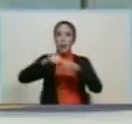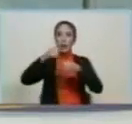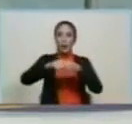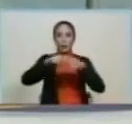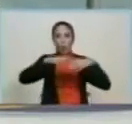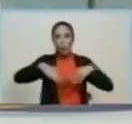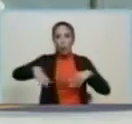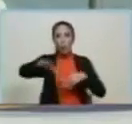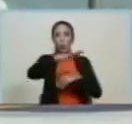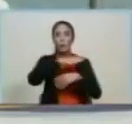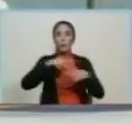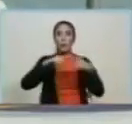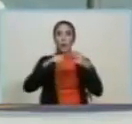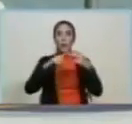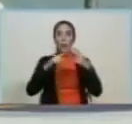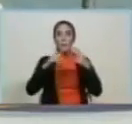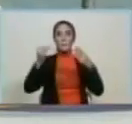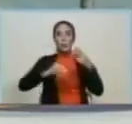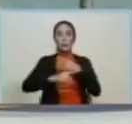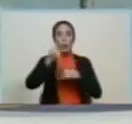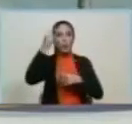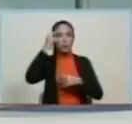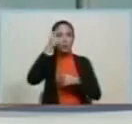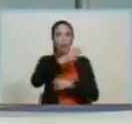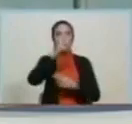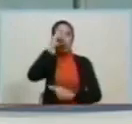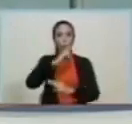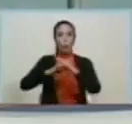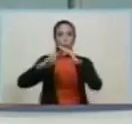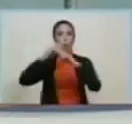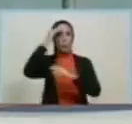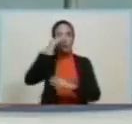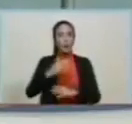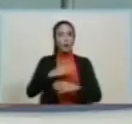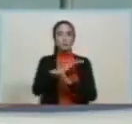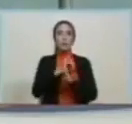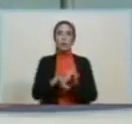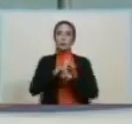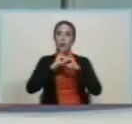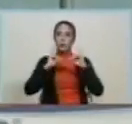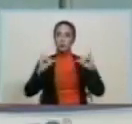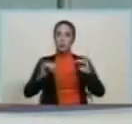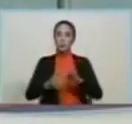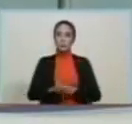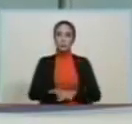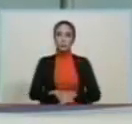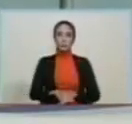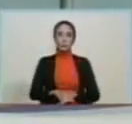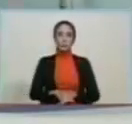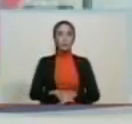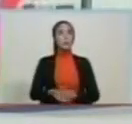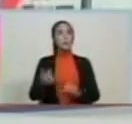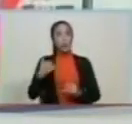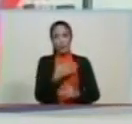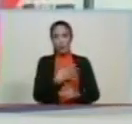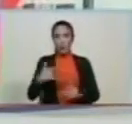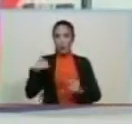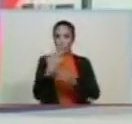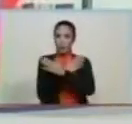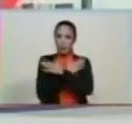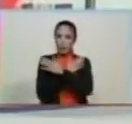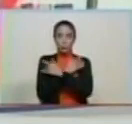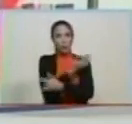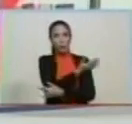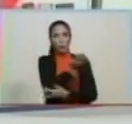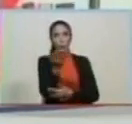la gloriosa Armada Bolivariana, ha concluido. Muy bien, quiero felicitar